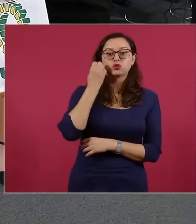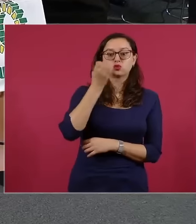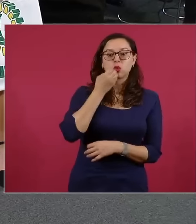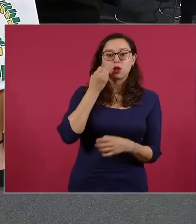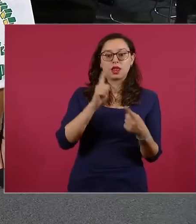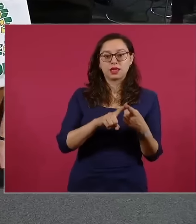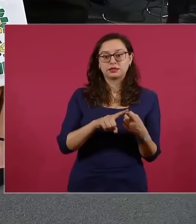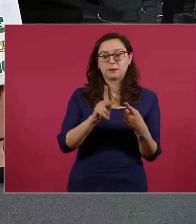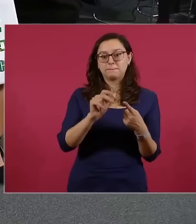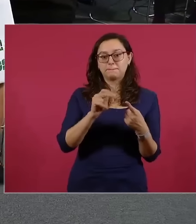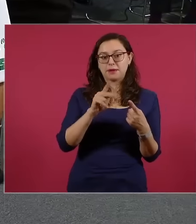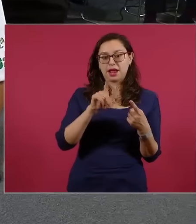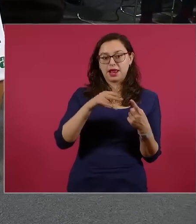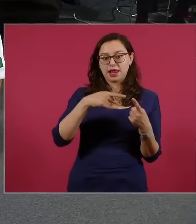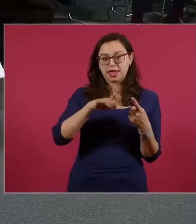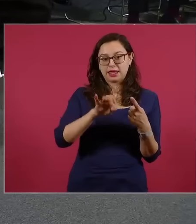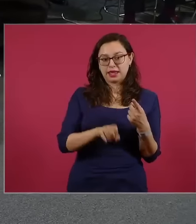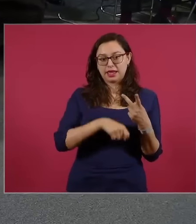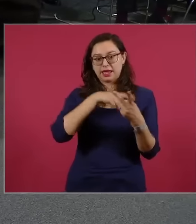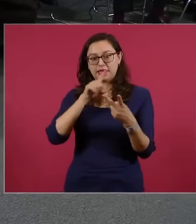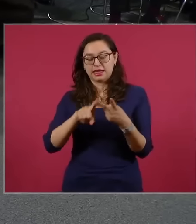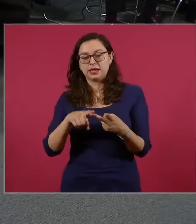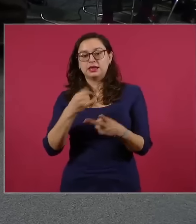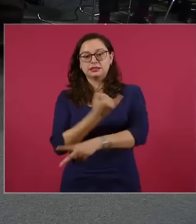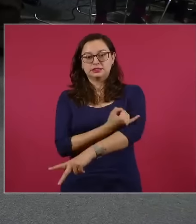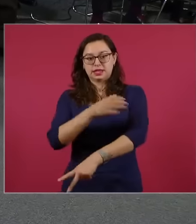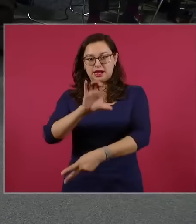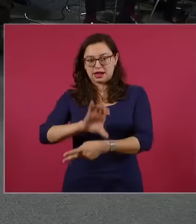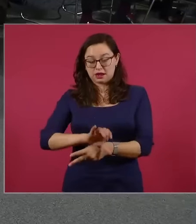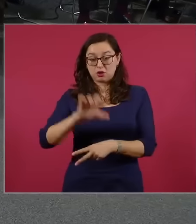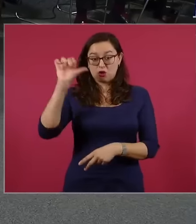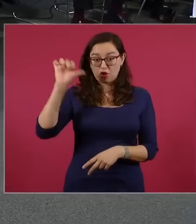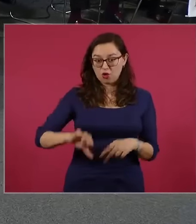de Iztacalco, que están graduando ingenieros ferroviarios el día de la fecha. Muchísimas gracias.